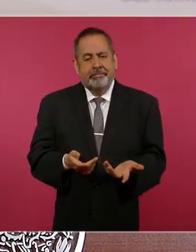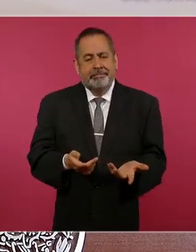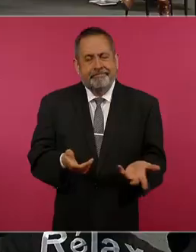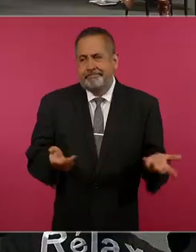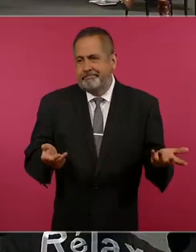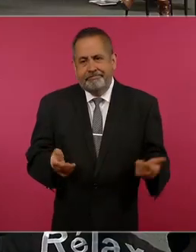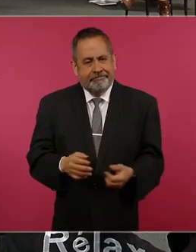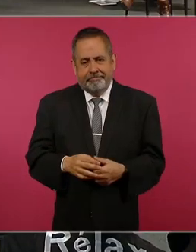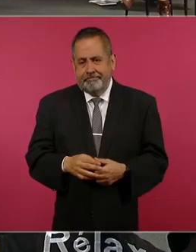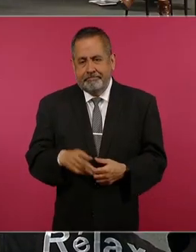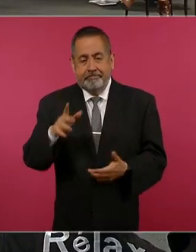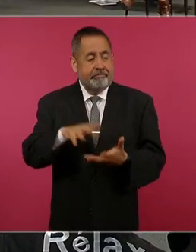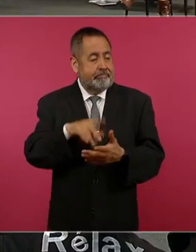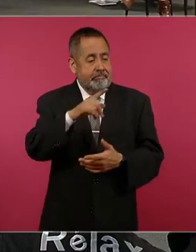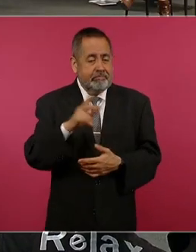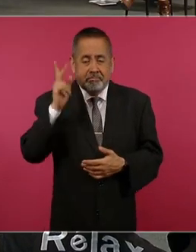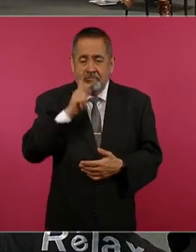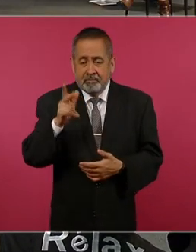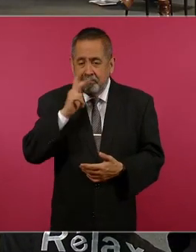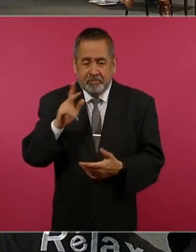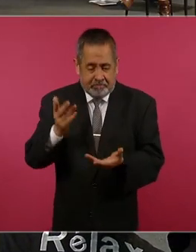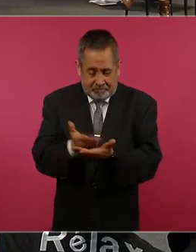no hay nada.